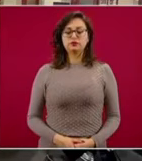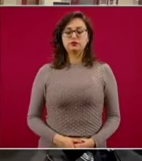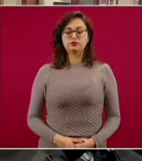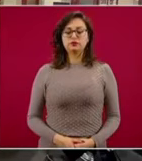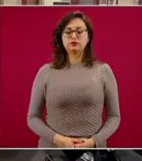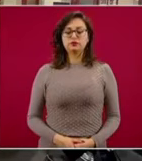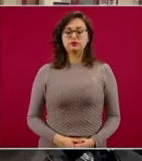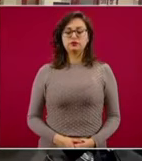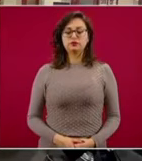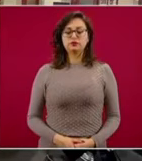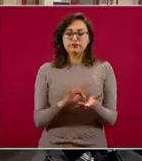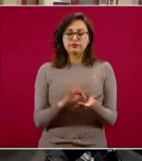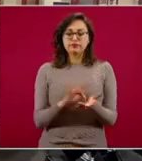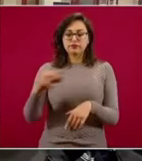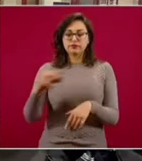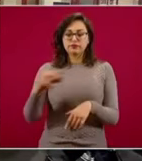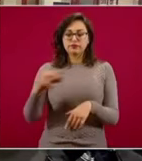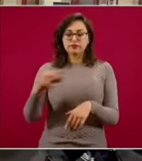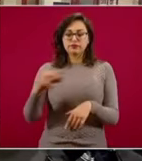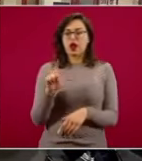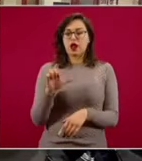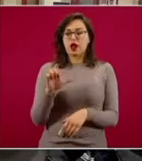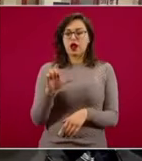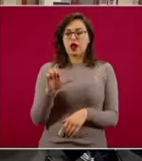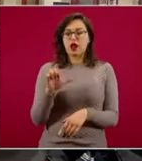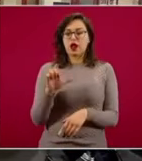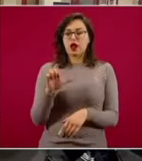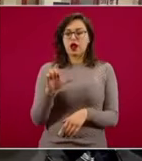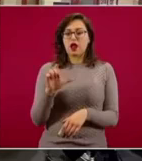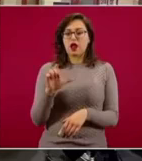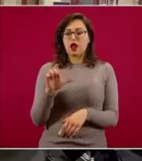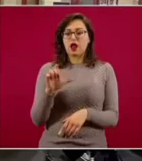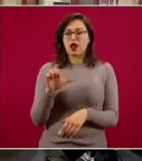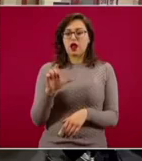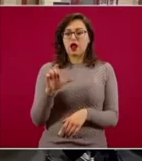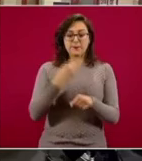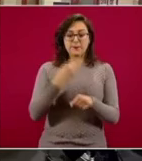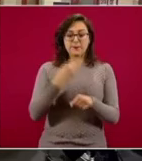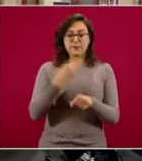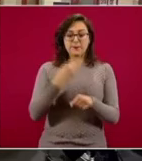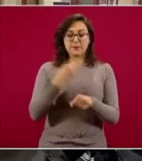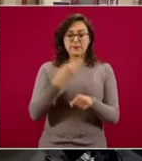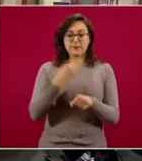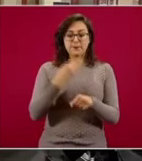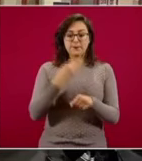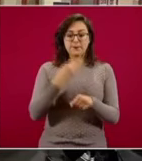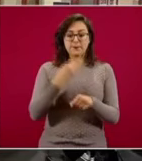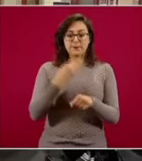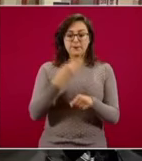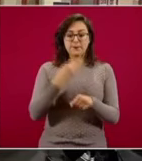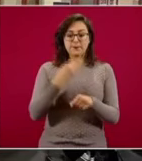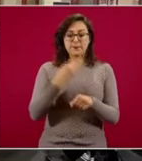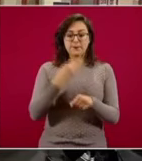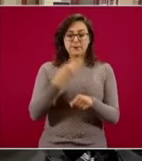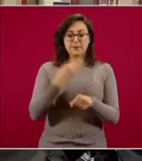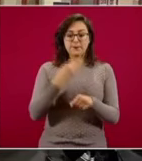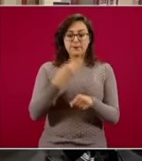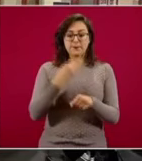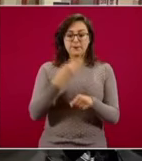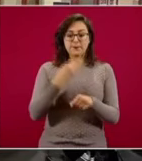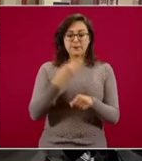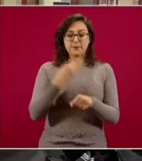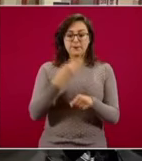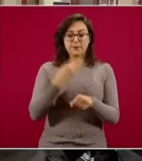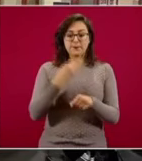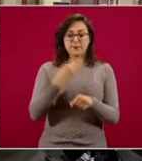Gracias, doctora Lumía. Voy a comentar 4 diapositivas y vamos a distinguir 2